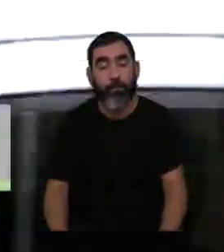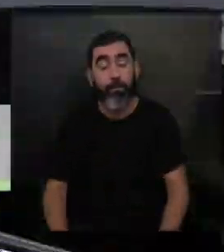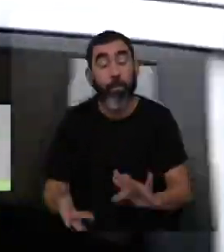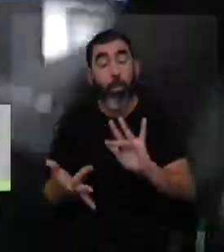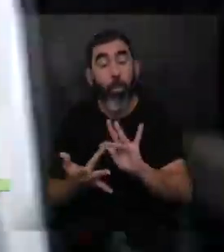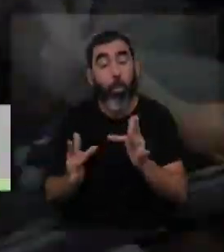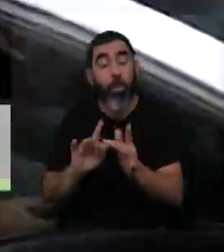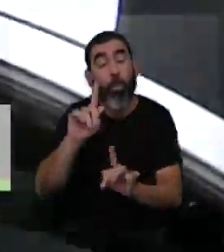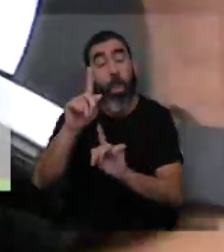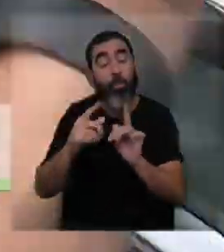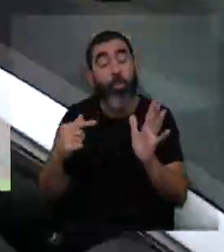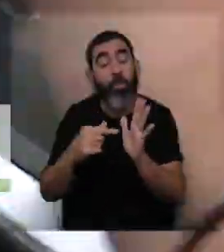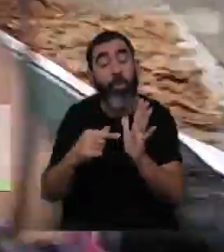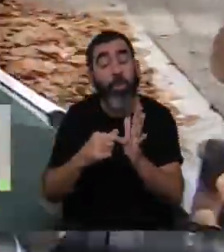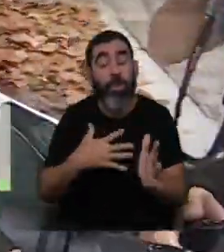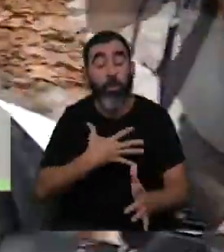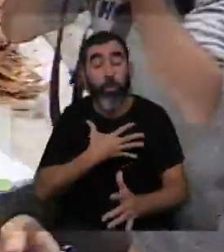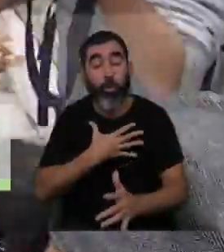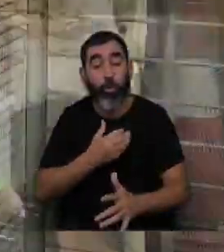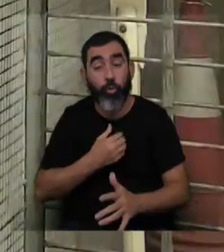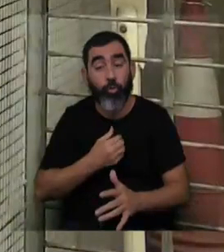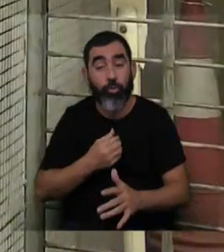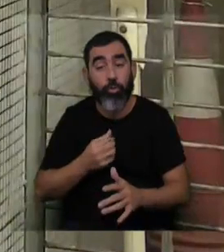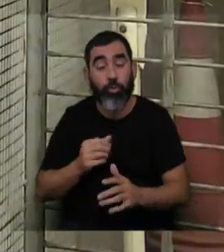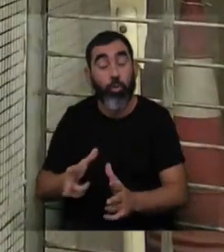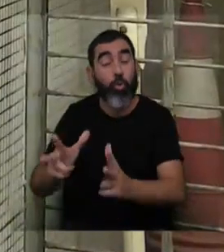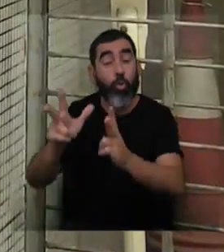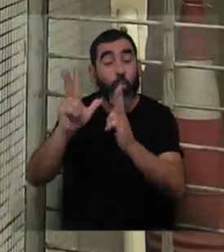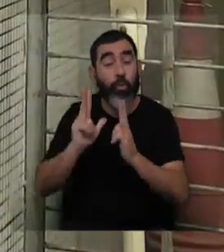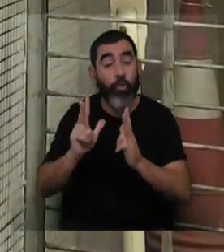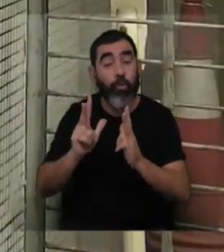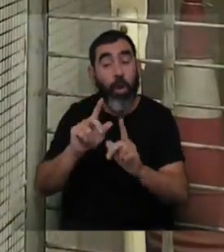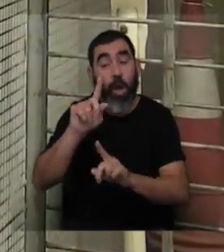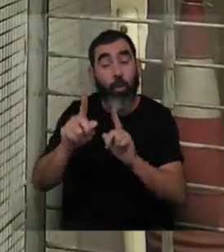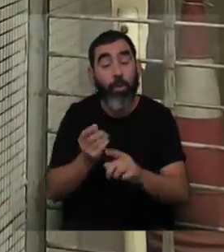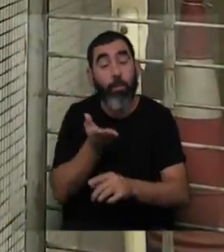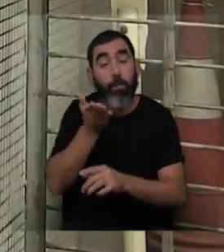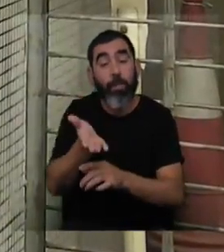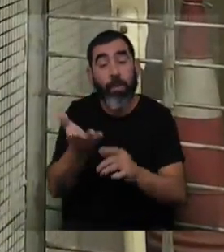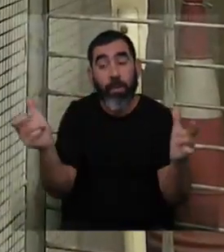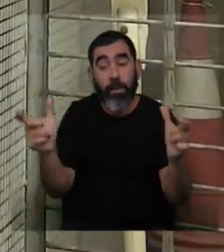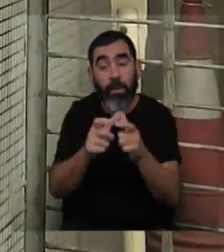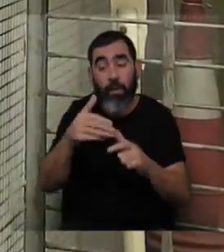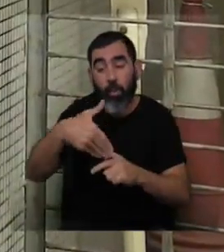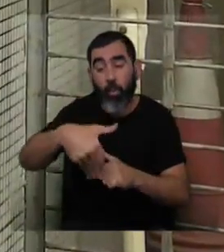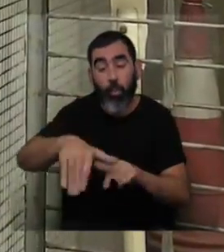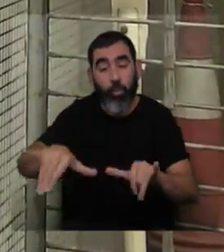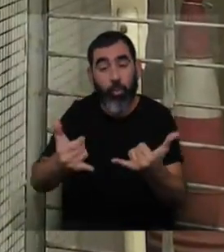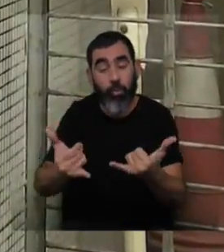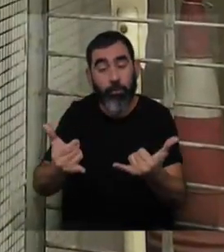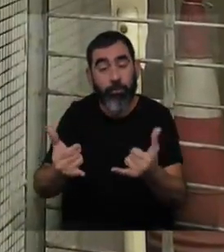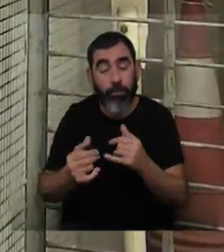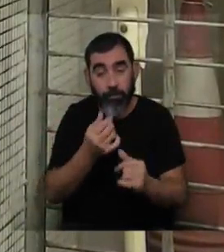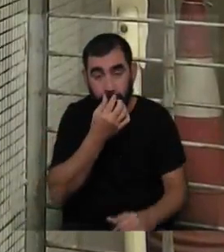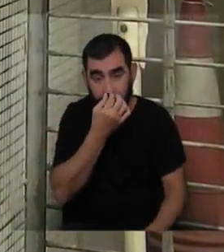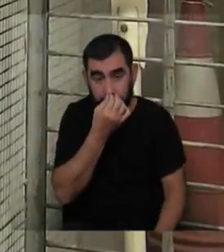con algunos integrantes del directorio del Partido Nacional que nos adelantaron que varios de ellos pedirán que haya una reunión en breve del organismo, del principal